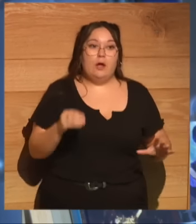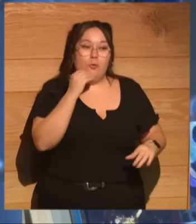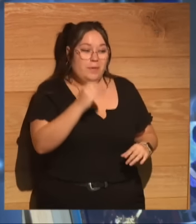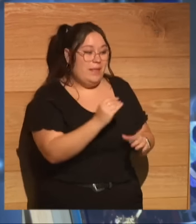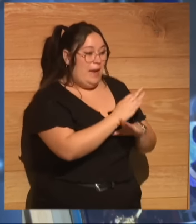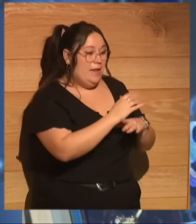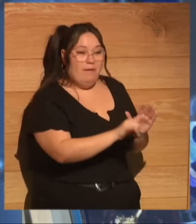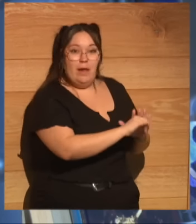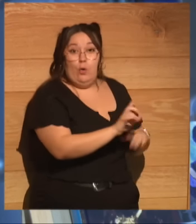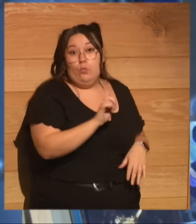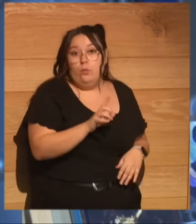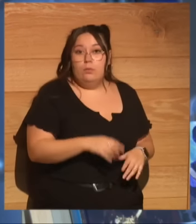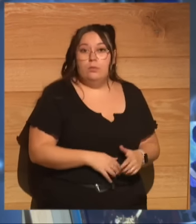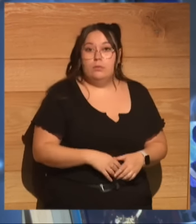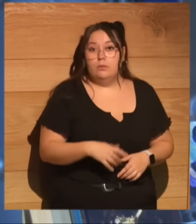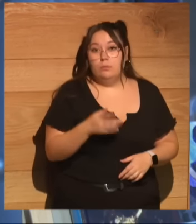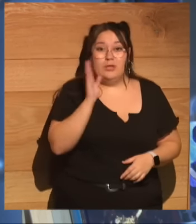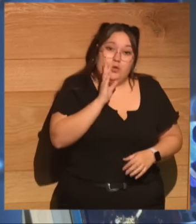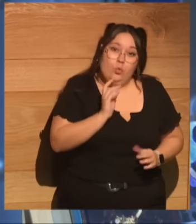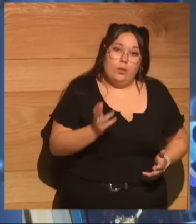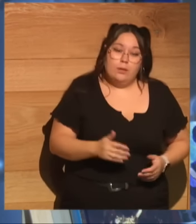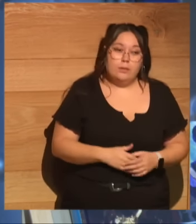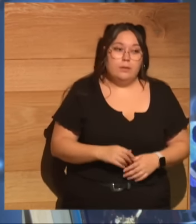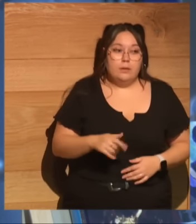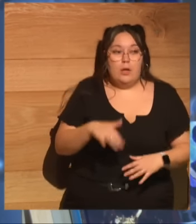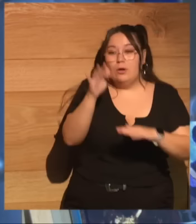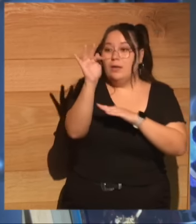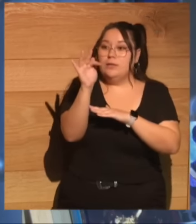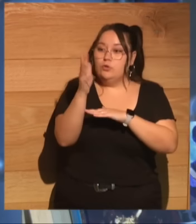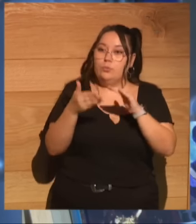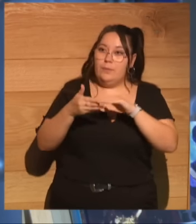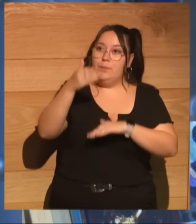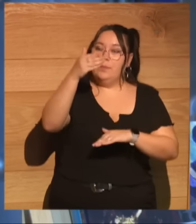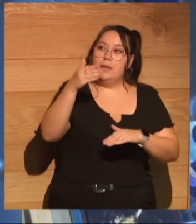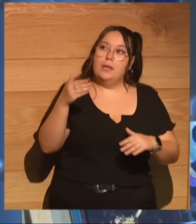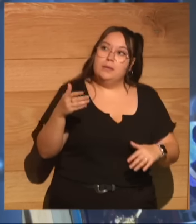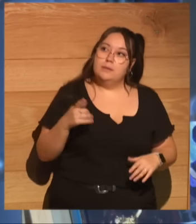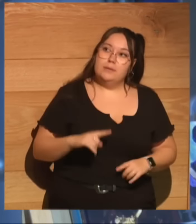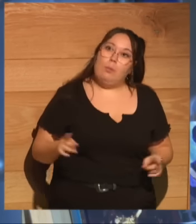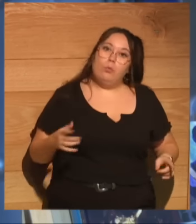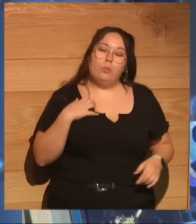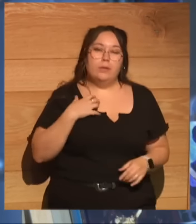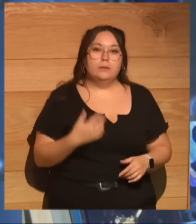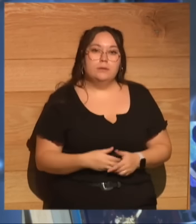hierba de al lado. No, teniendo se una... te mancha. Claro. Claro, y luego los nichos, al ser verticales, tampoco.